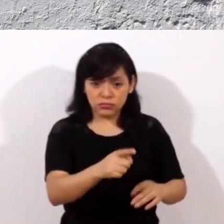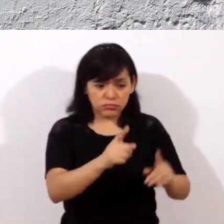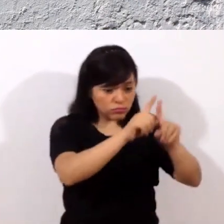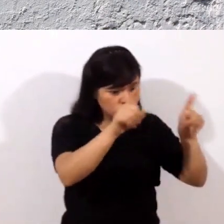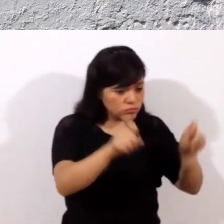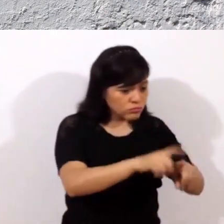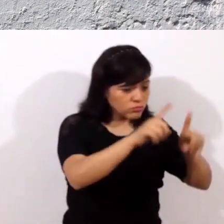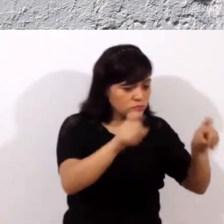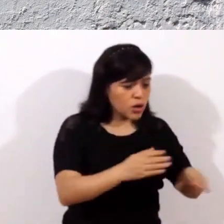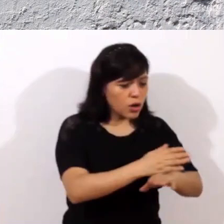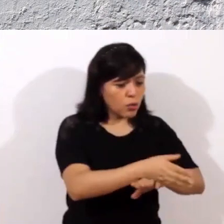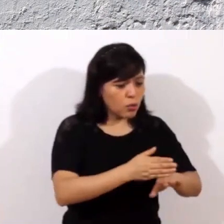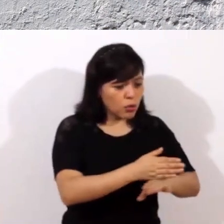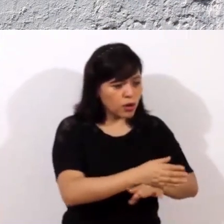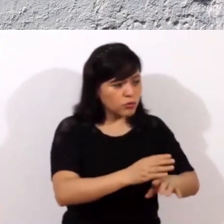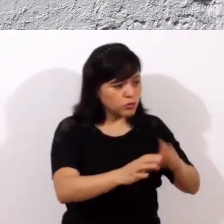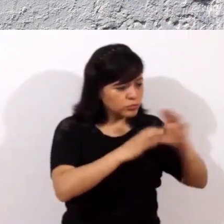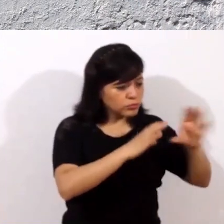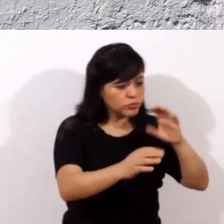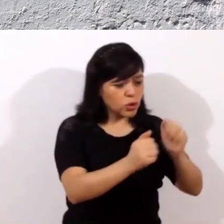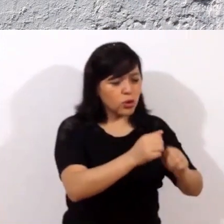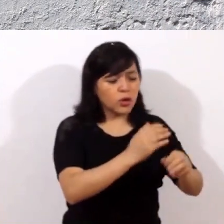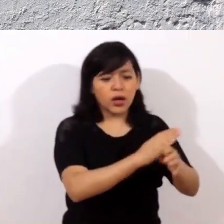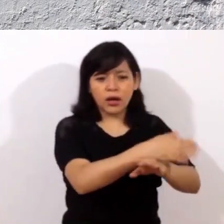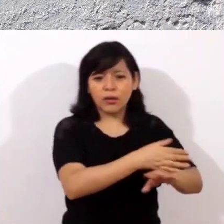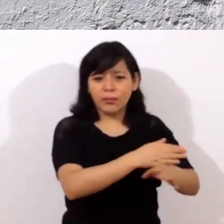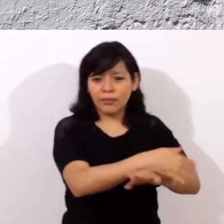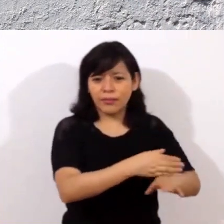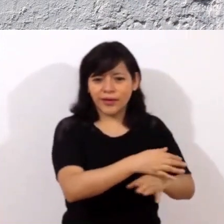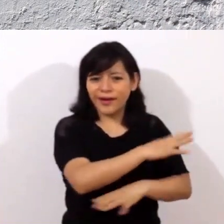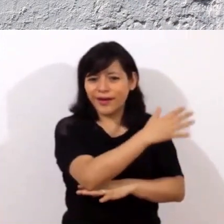precisamente a los árboles.